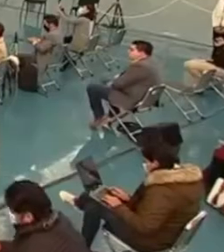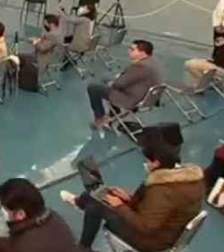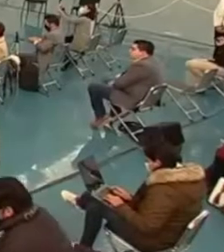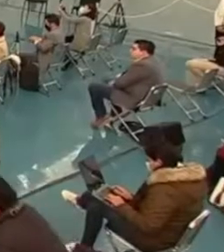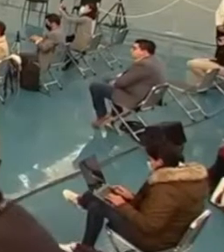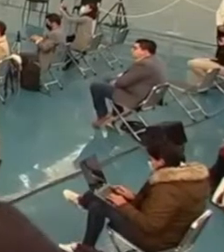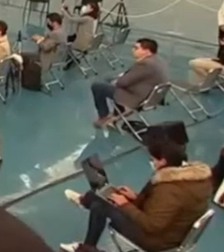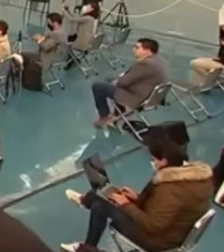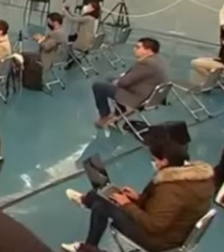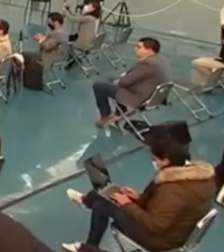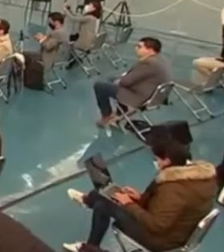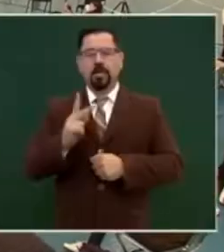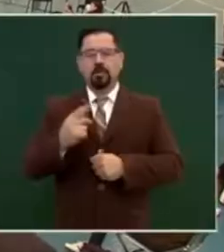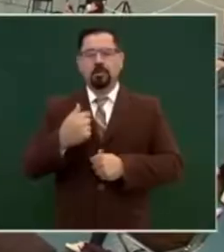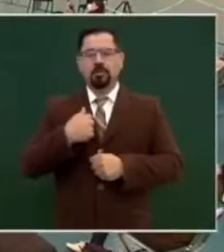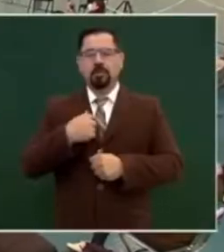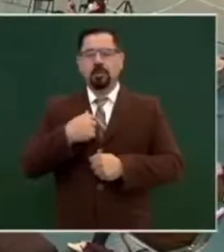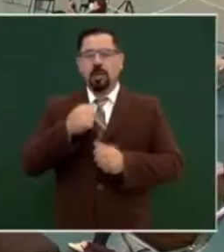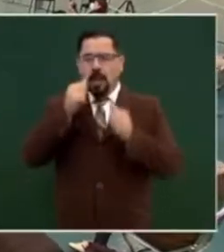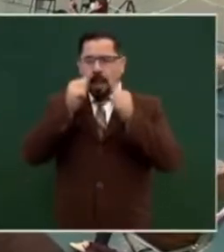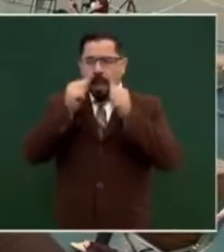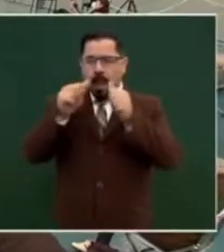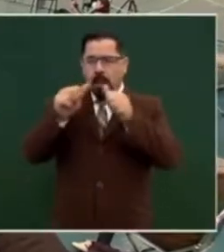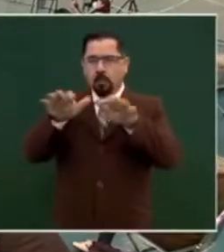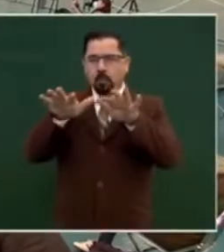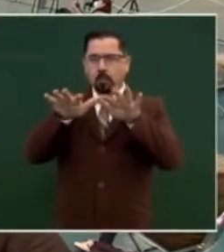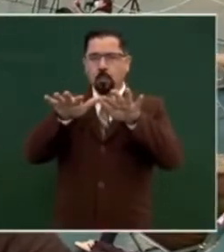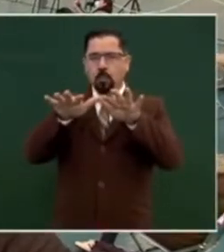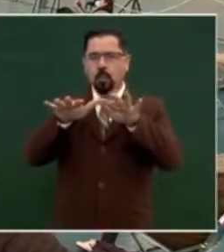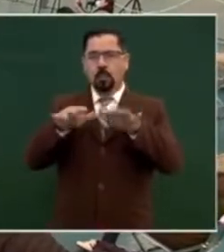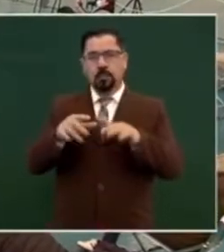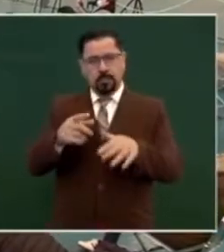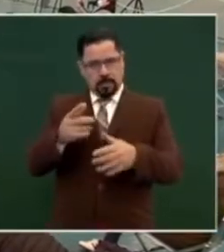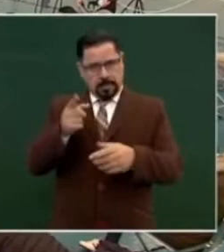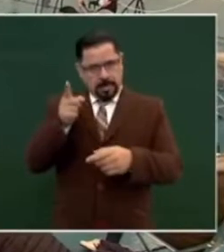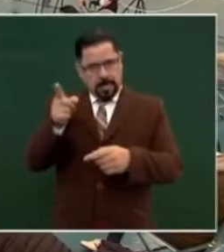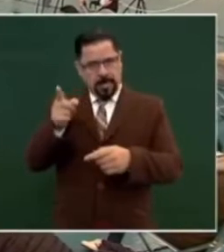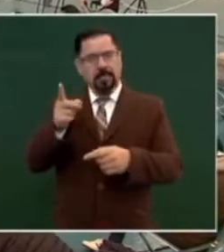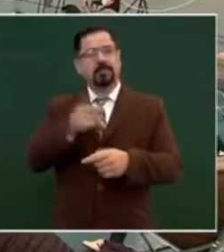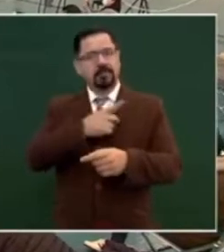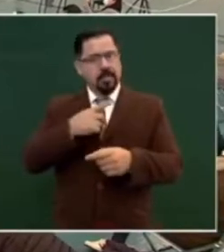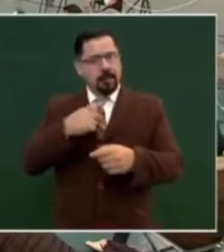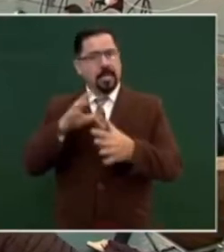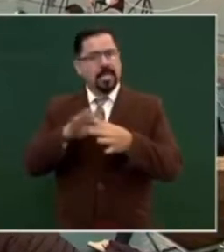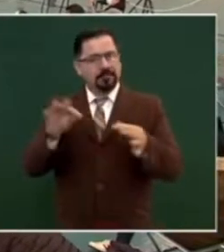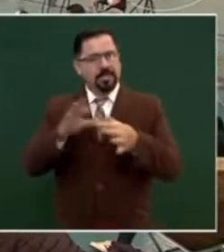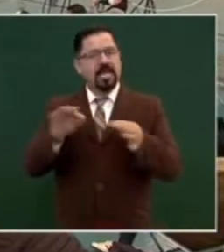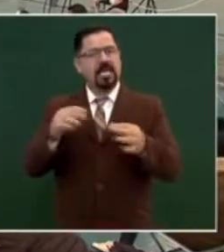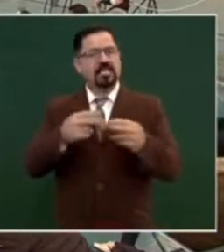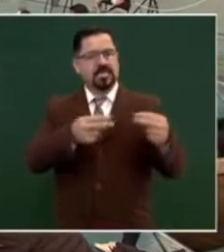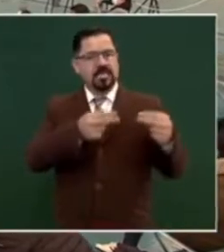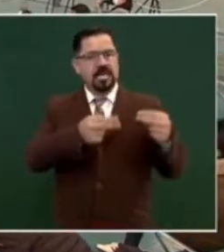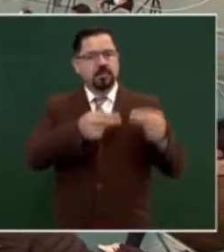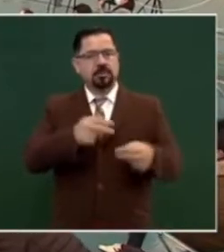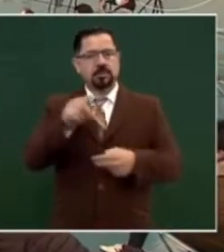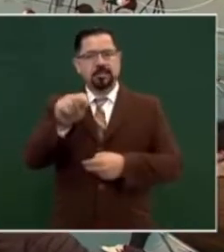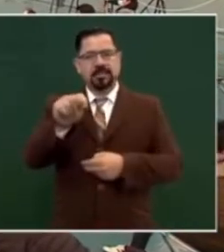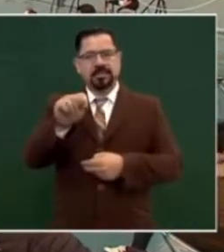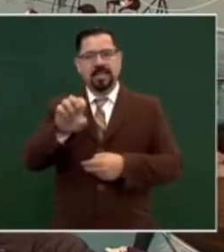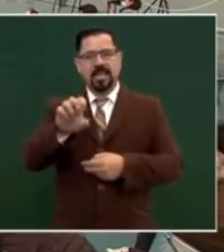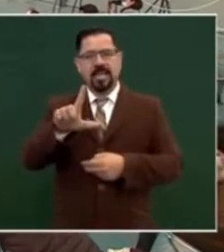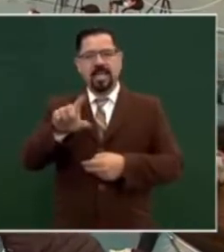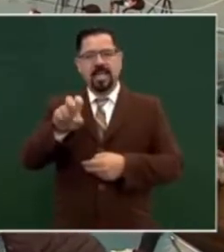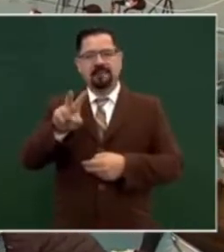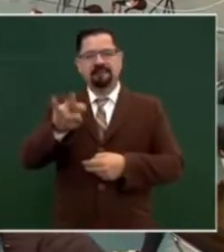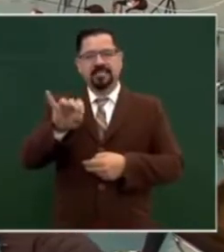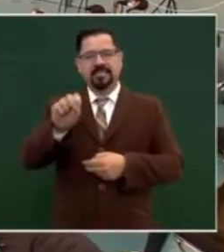pero lo que me llama mucho la atención y lo va a tener que aclarar televisa los directivos de televisa es